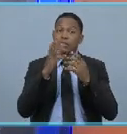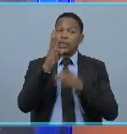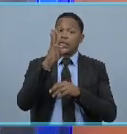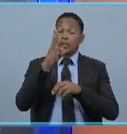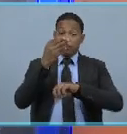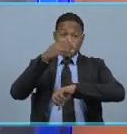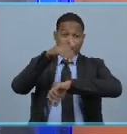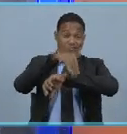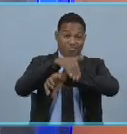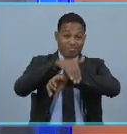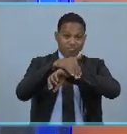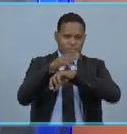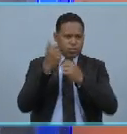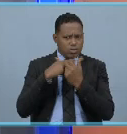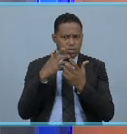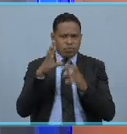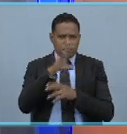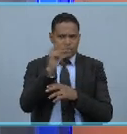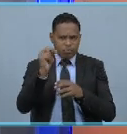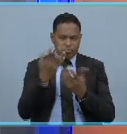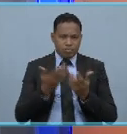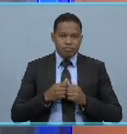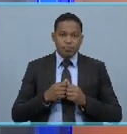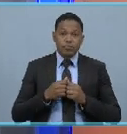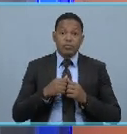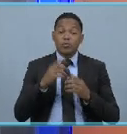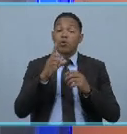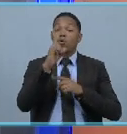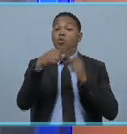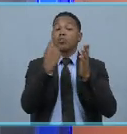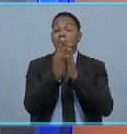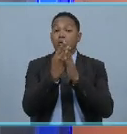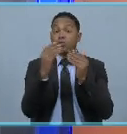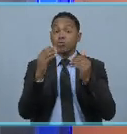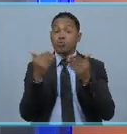estelar de Central de Noticias. Recuerde que en una hora nos encontramos con un nuevo